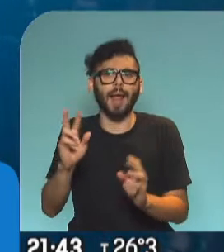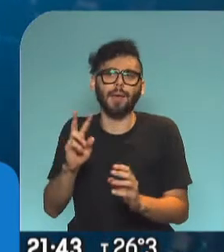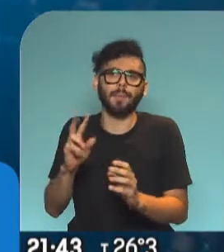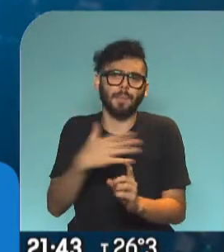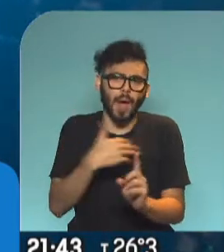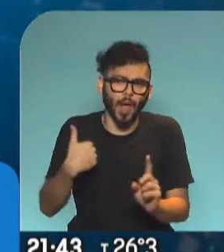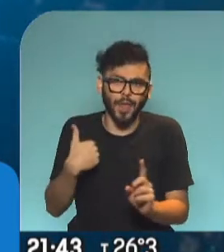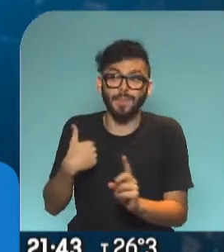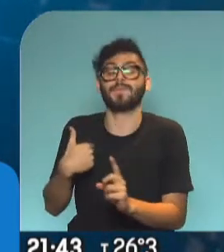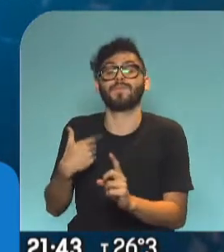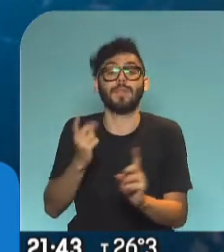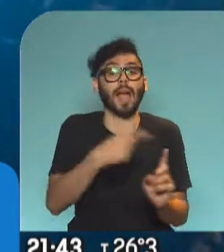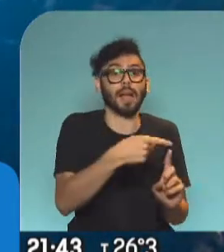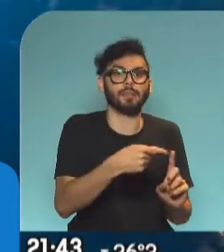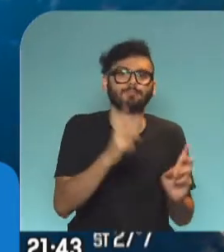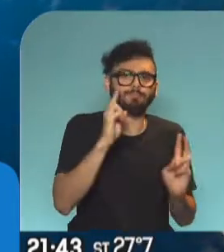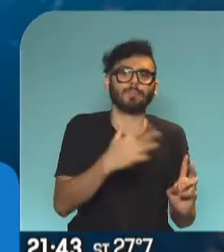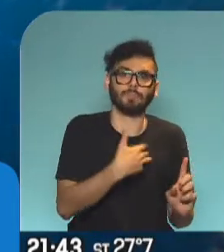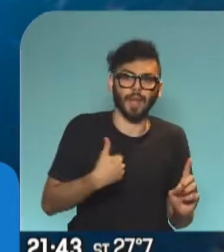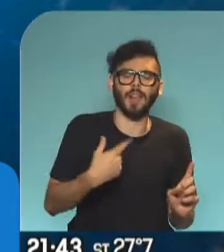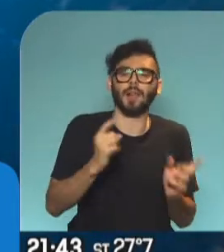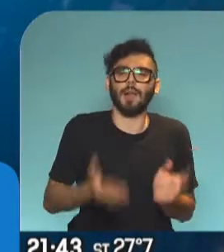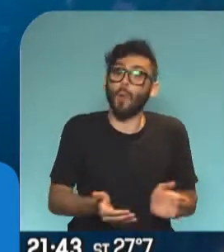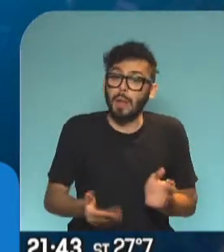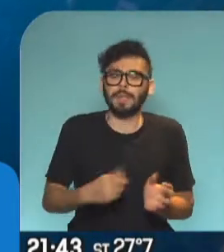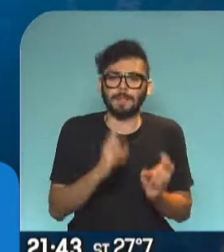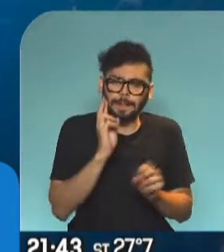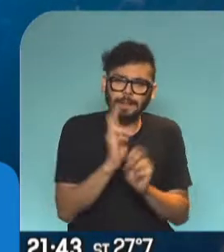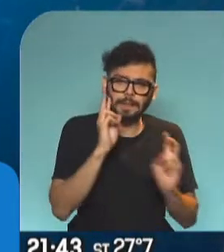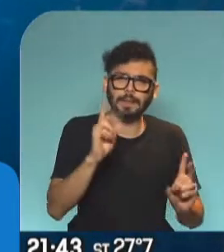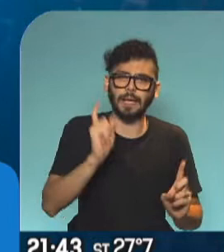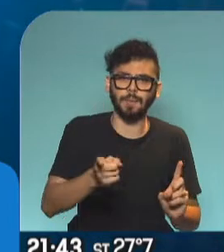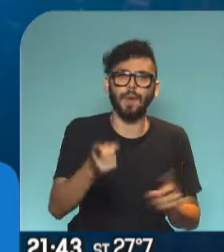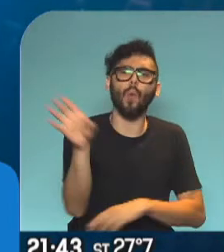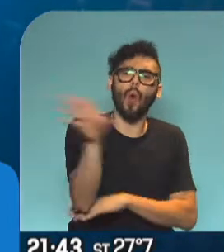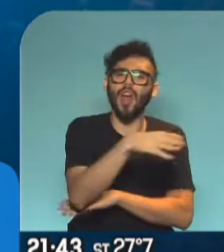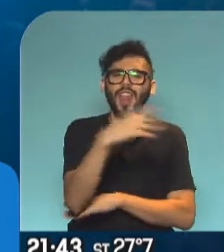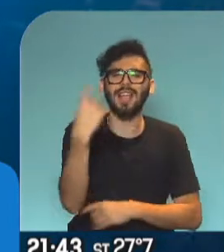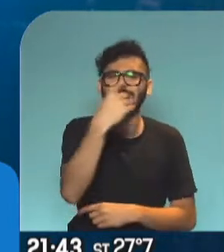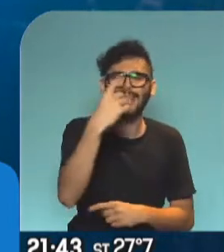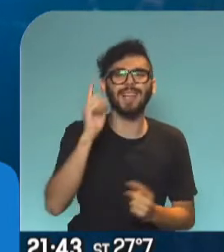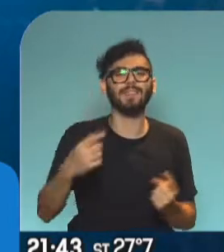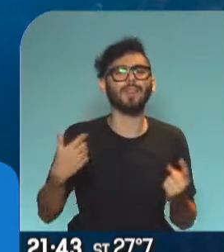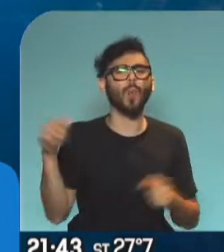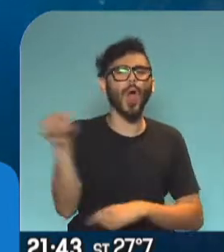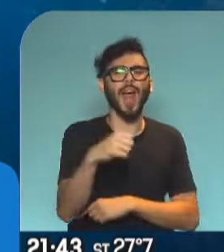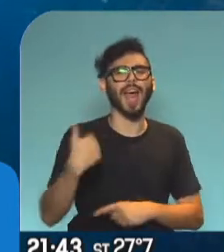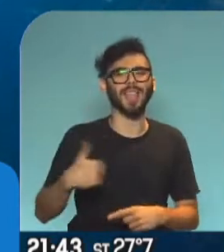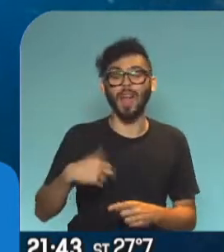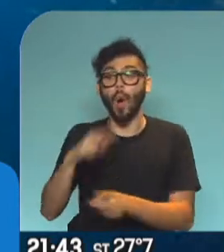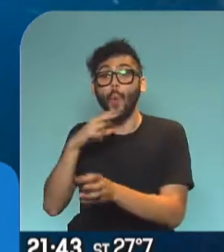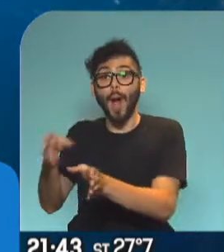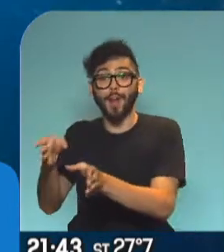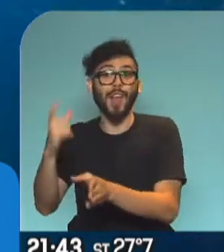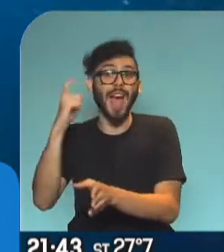bandera celeste, de representación de color celeste con banderas argentinas. Yo le decía, del lado verde es desde Rivadavia